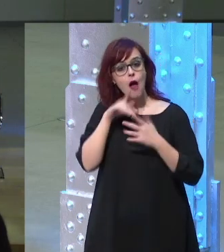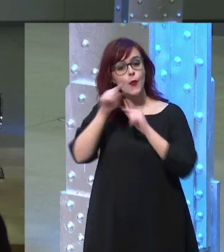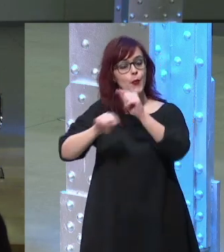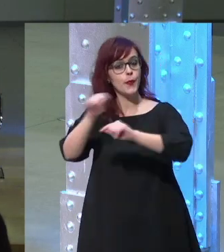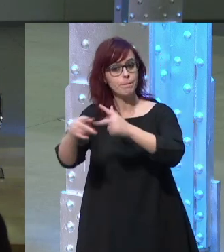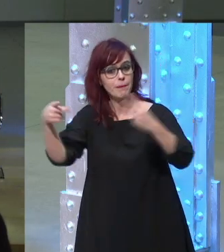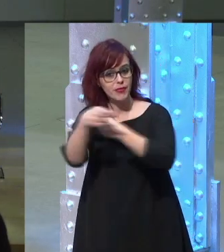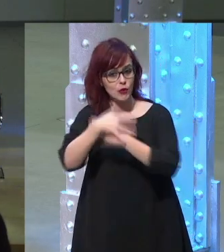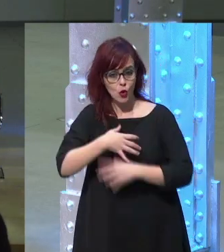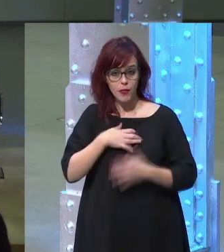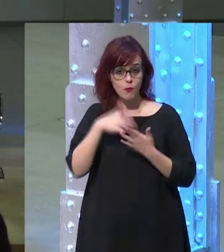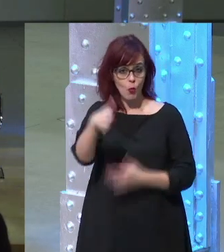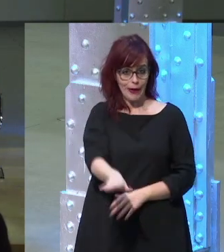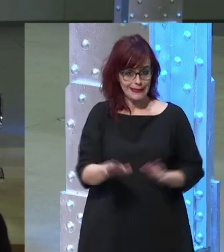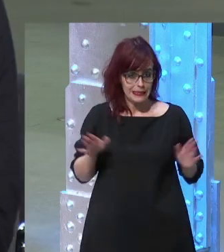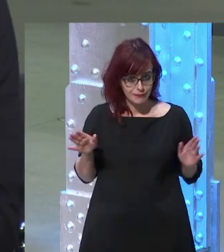transmitir la enfermedad porque ha muerto.